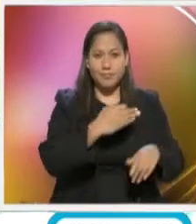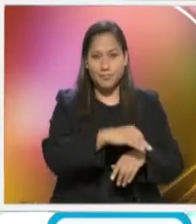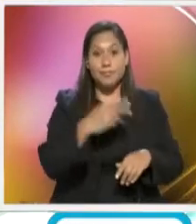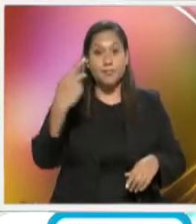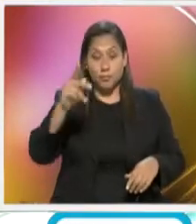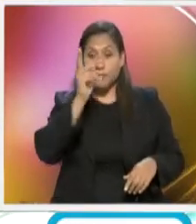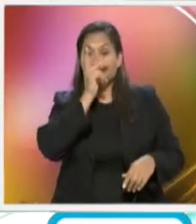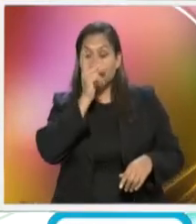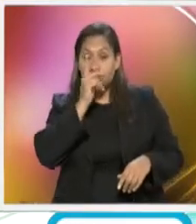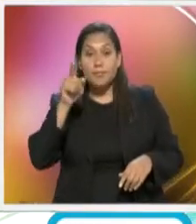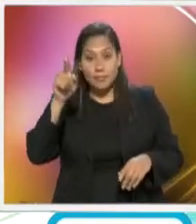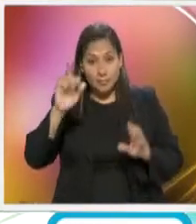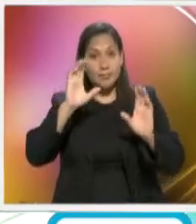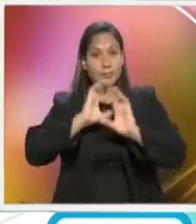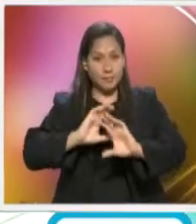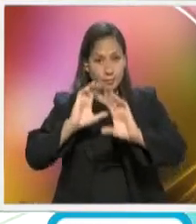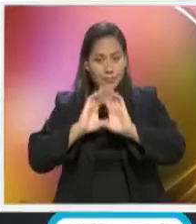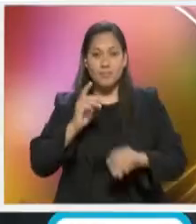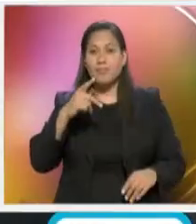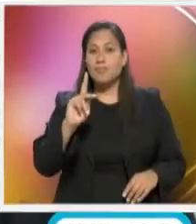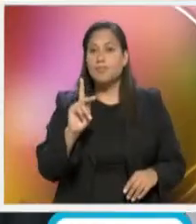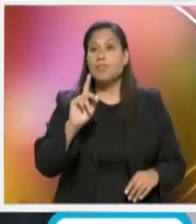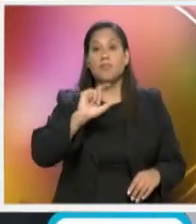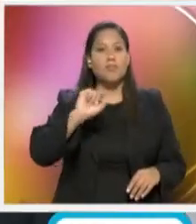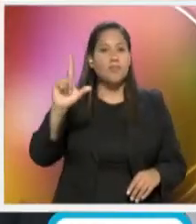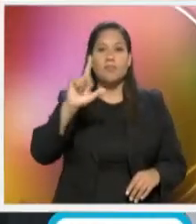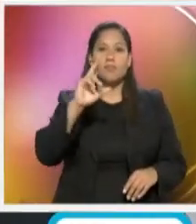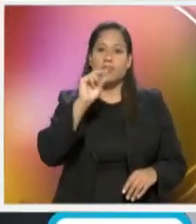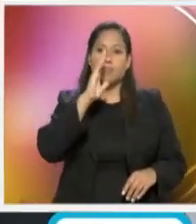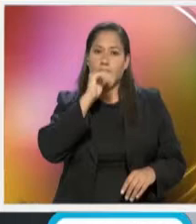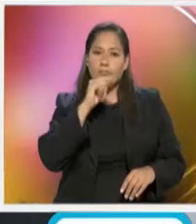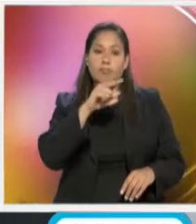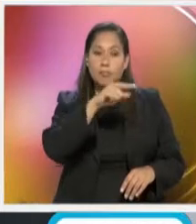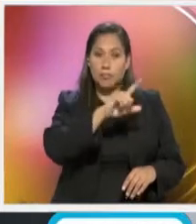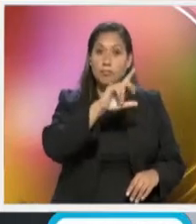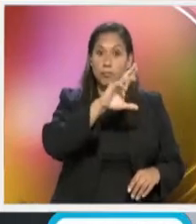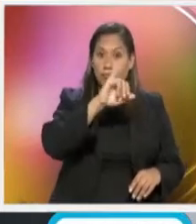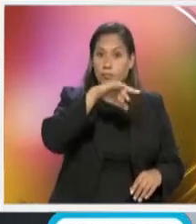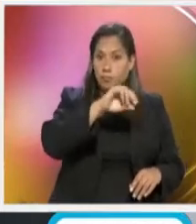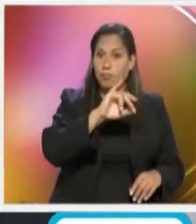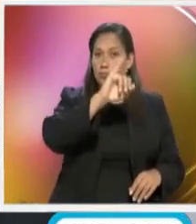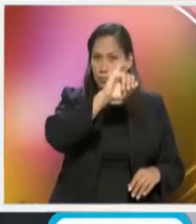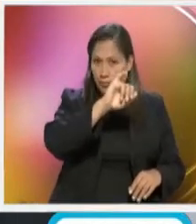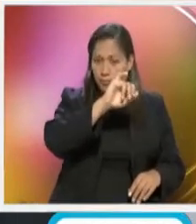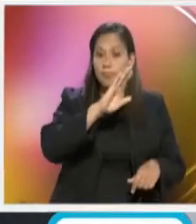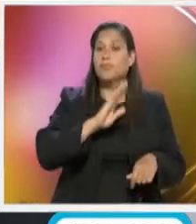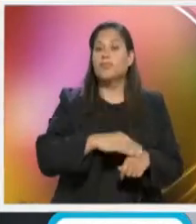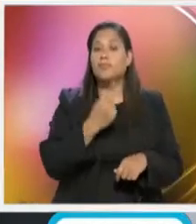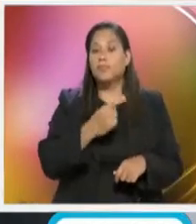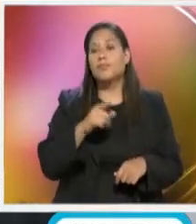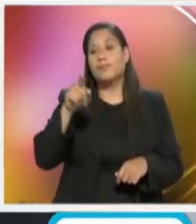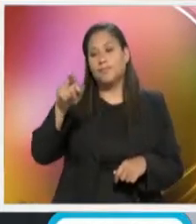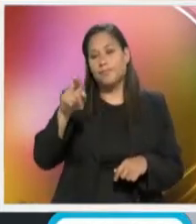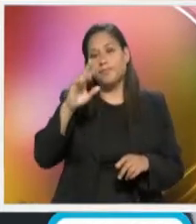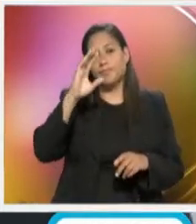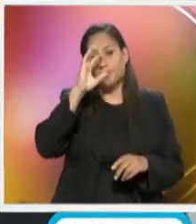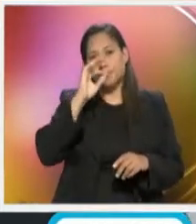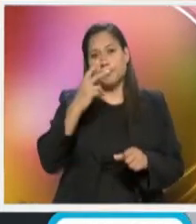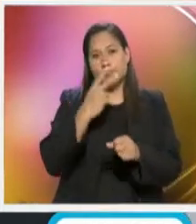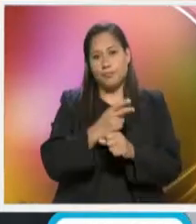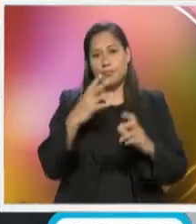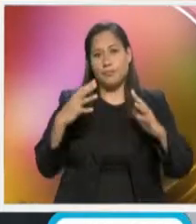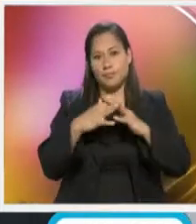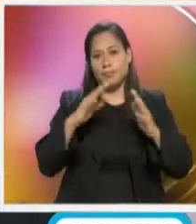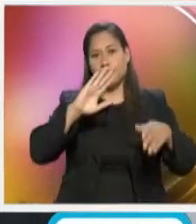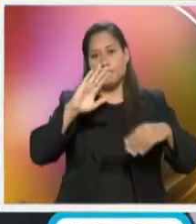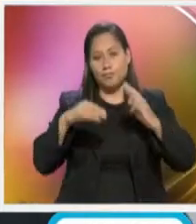Su papá era cantante, pero no pudo Ok. ser tan famoso como Luciano Pavarotti debido Ok. a que, bueno, se atravesó la Segunda Guerra